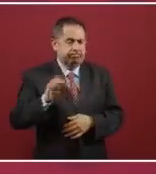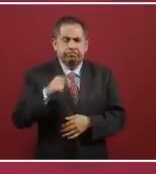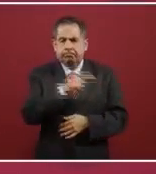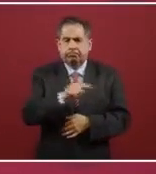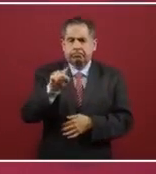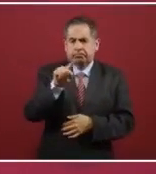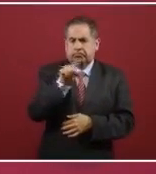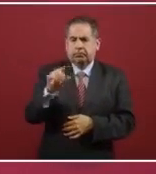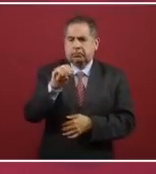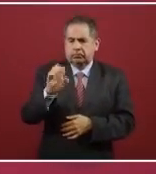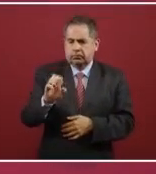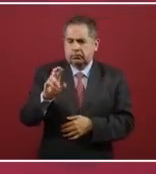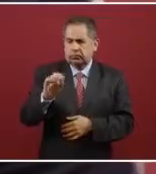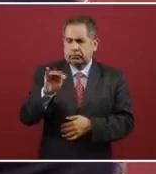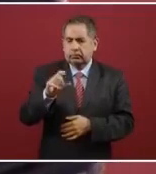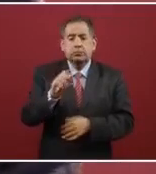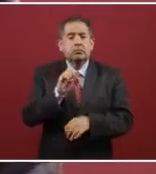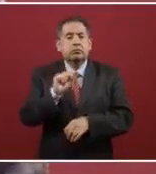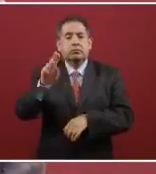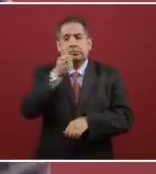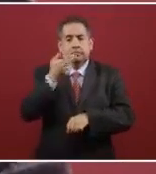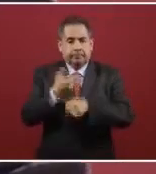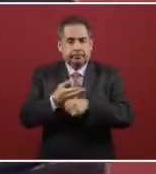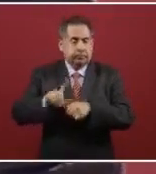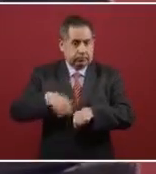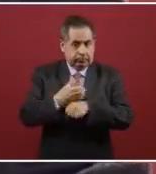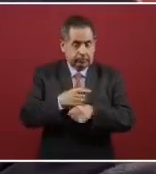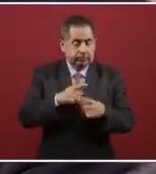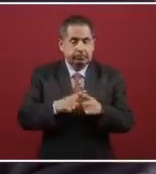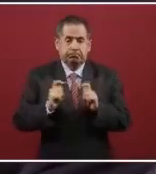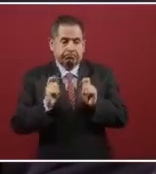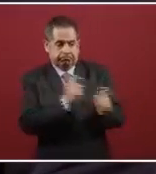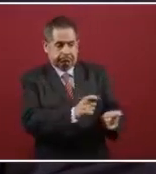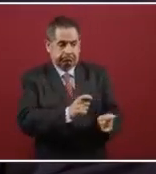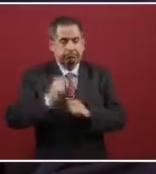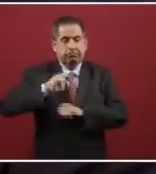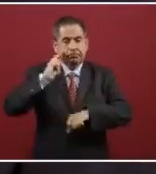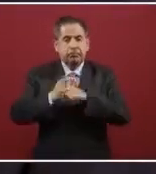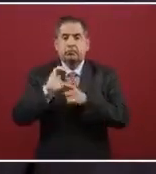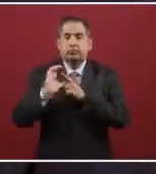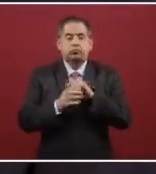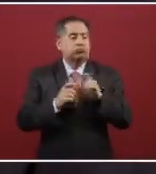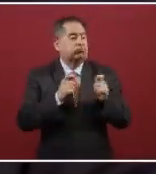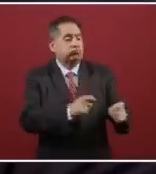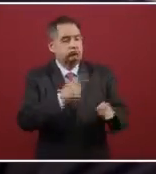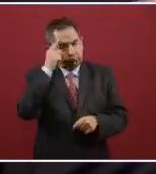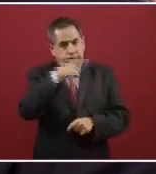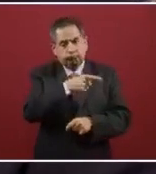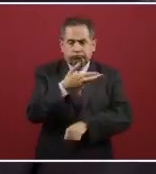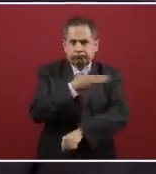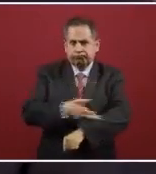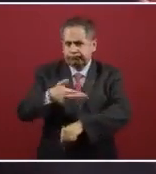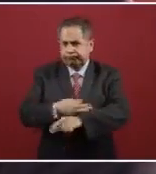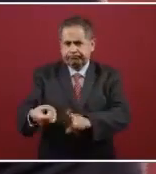Robledo, subsecretario de Gobernación, encargado de la comisión para la